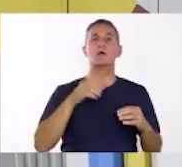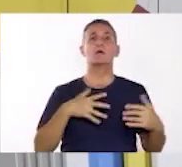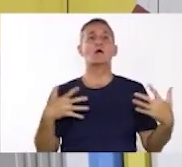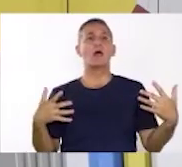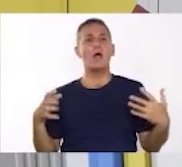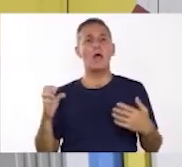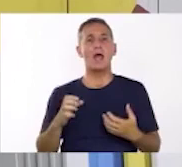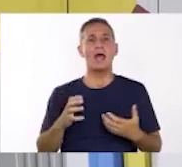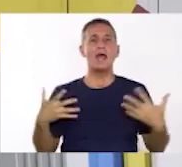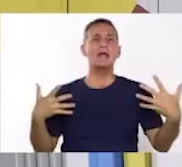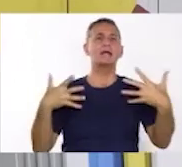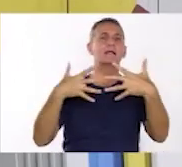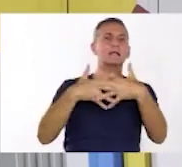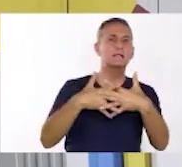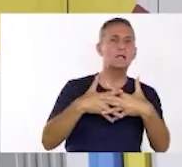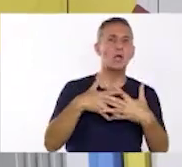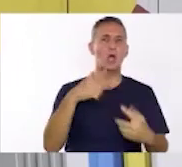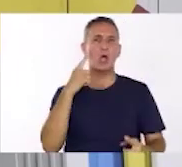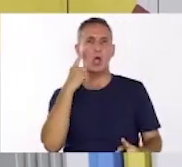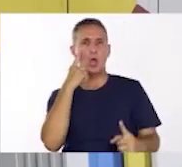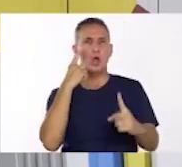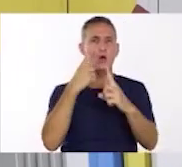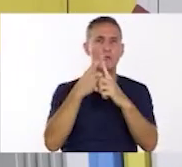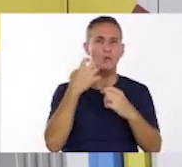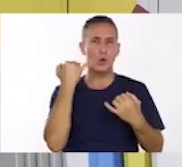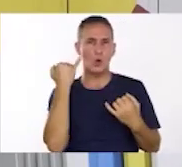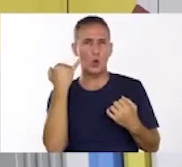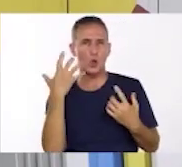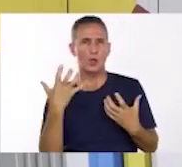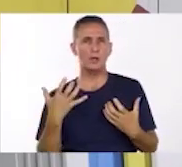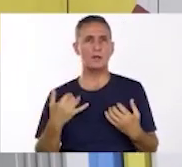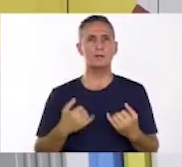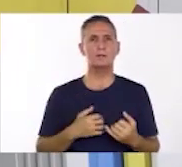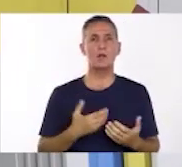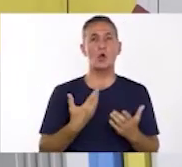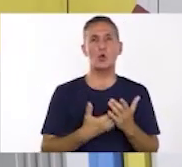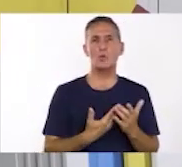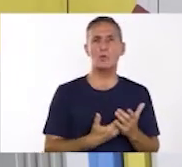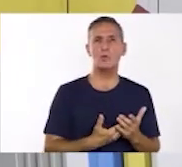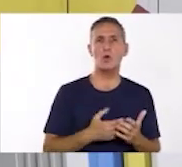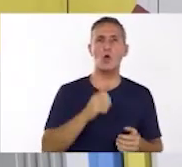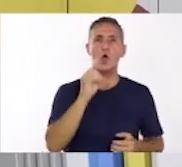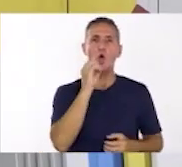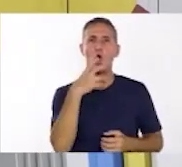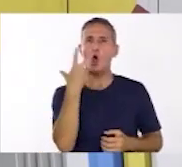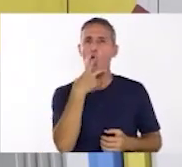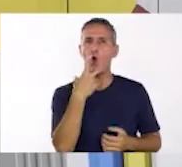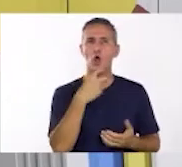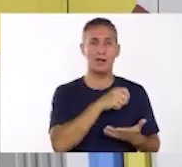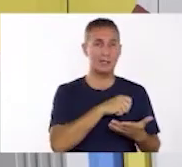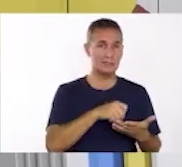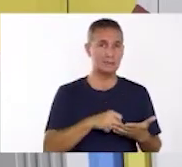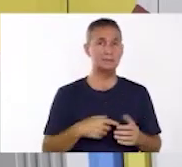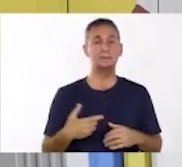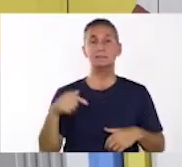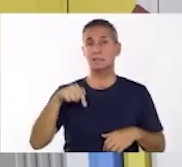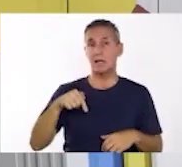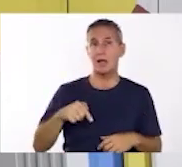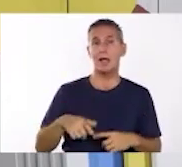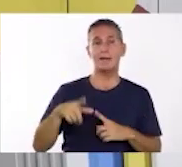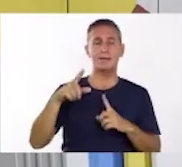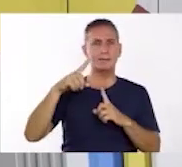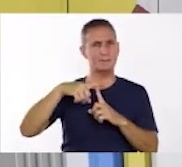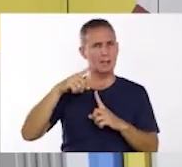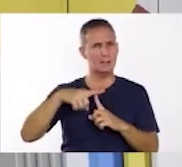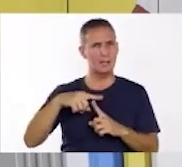las relaciones, búsqueda de foco de interés, verbalización comprobatoria, oral y escrita. Pero hay una actividad y